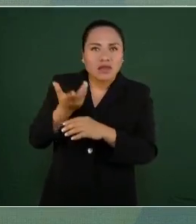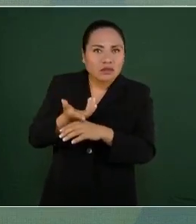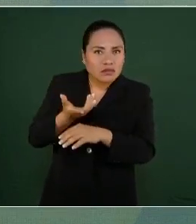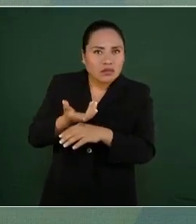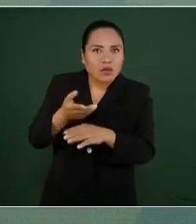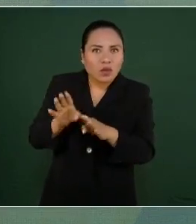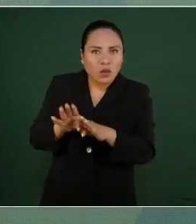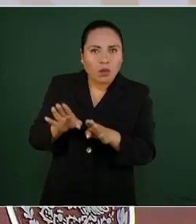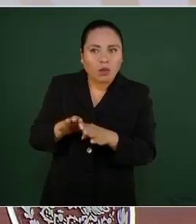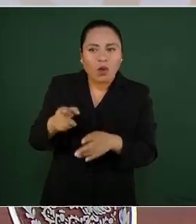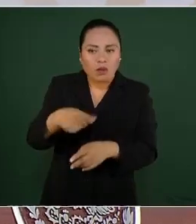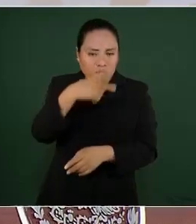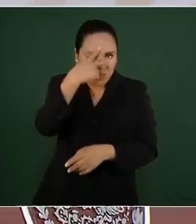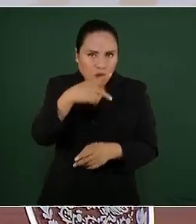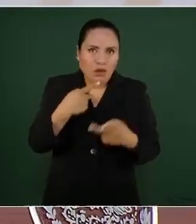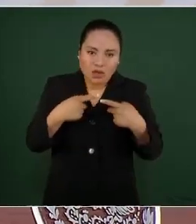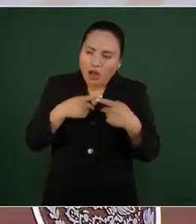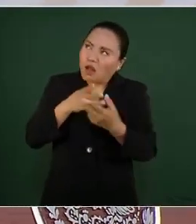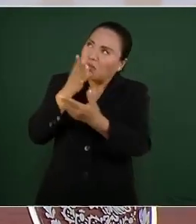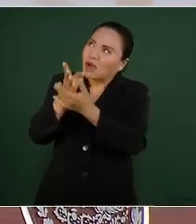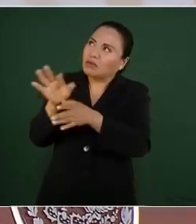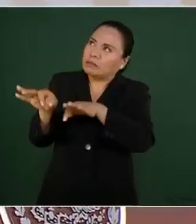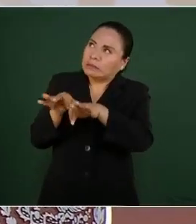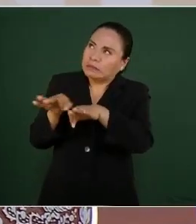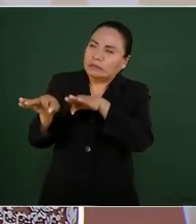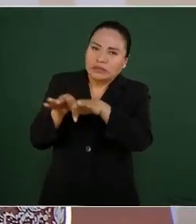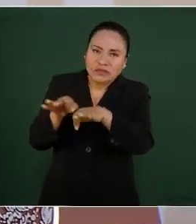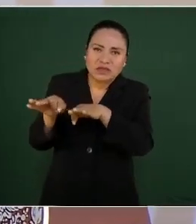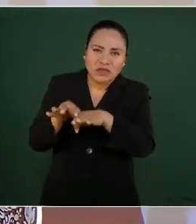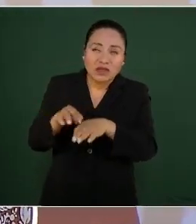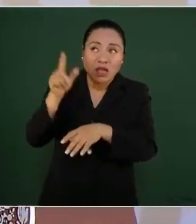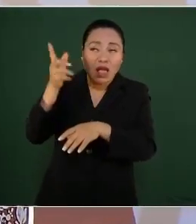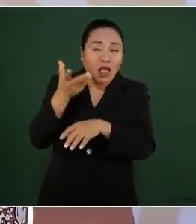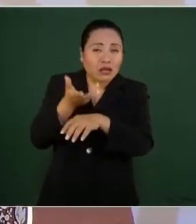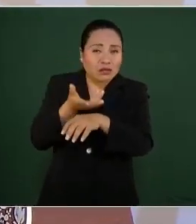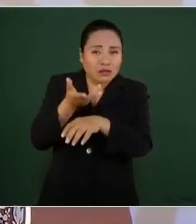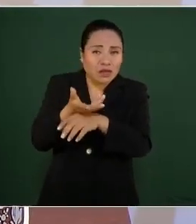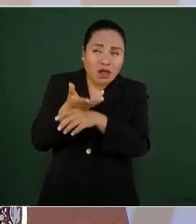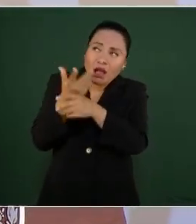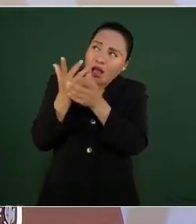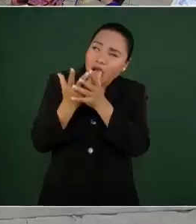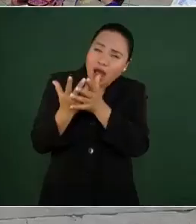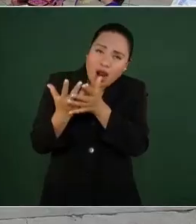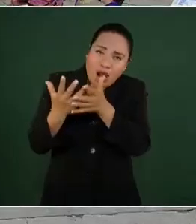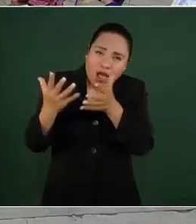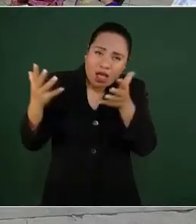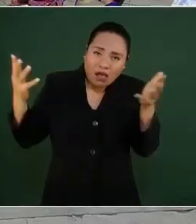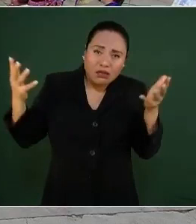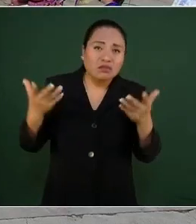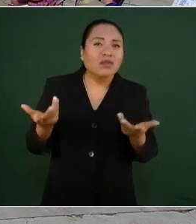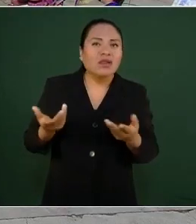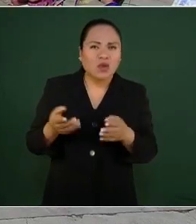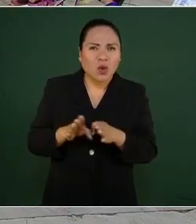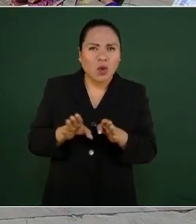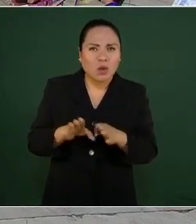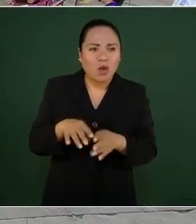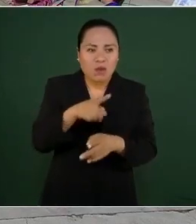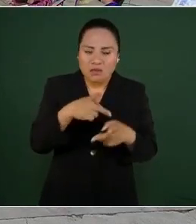Bastaría decir que esa gran nación que es Estados Unidos se hizo con migrantes.